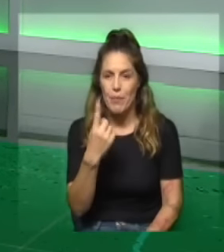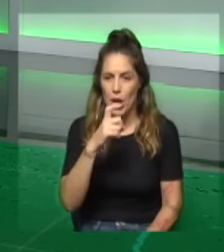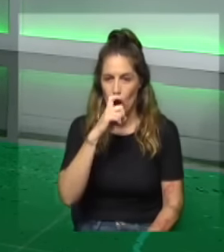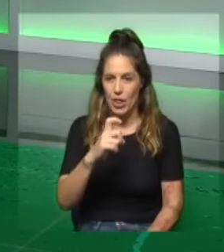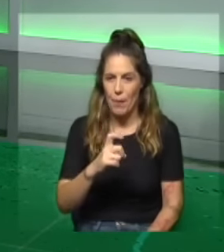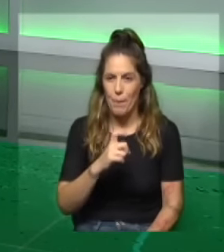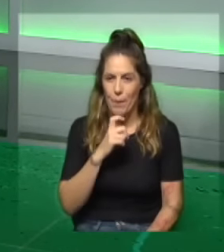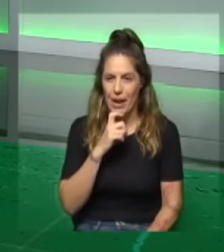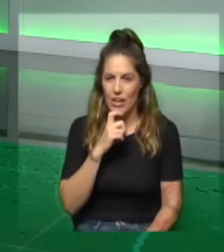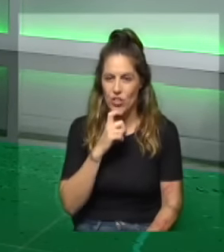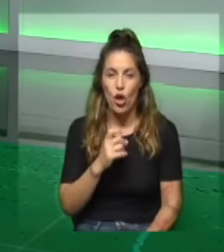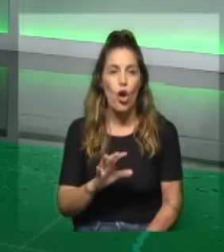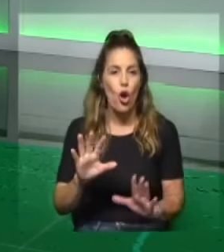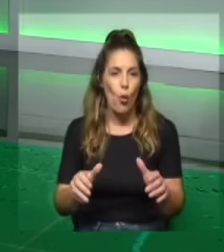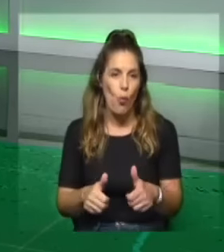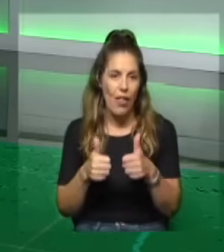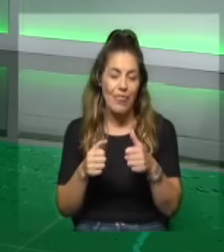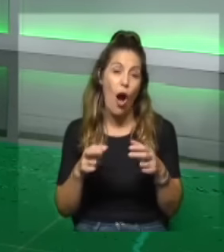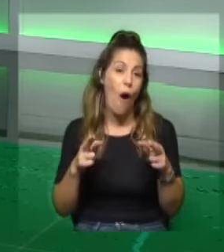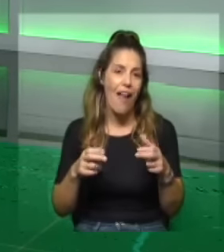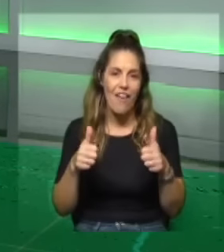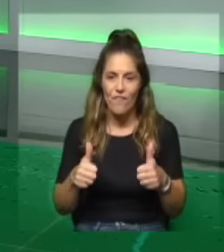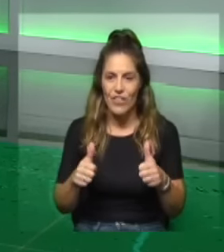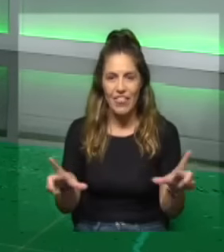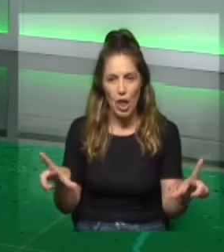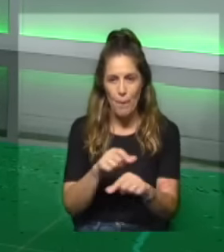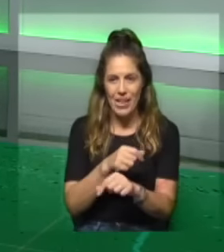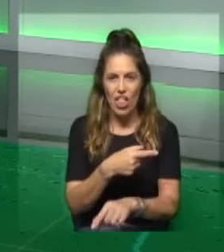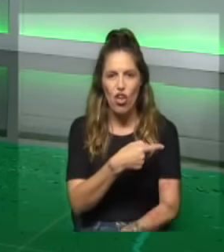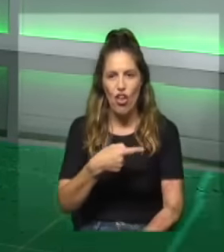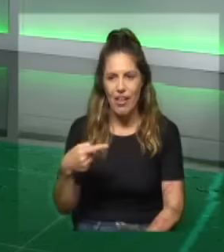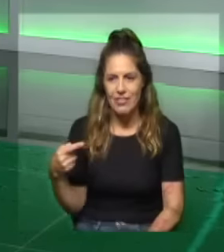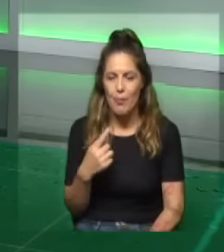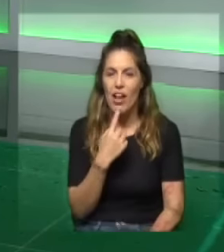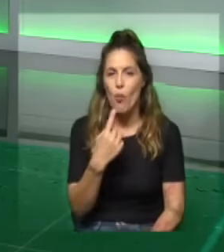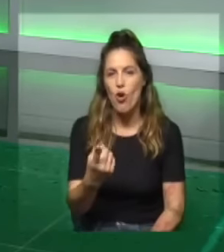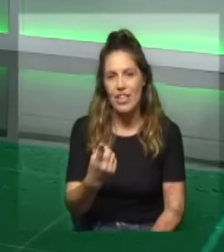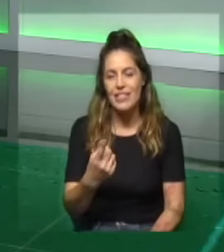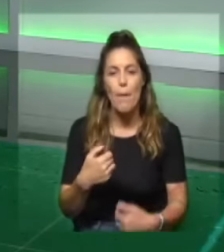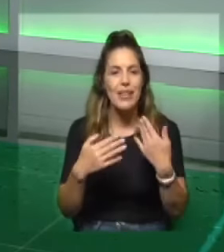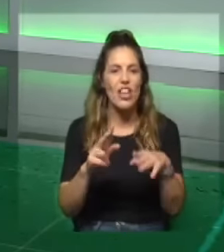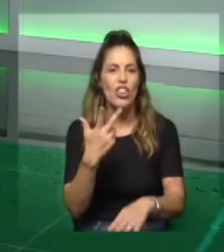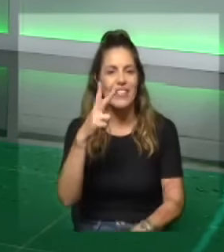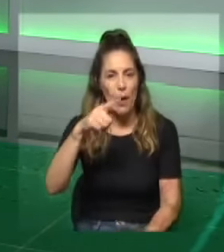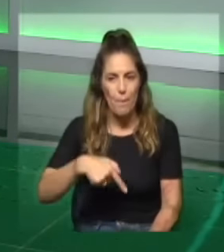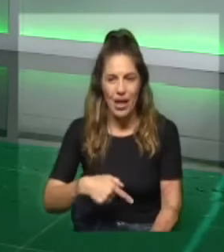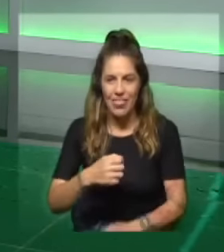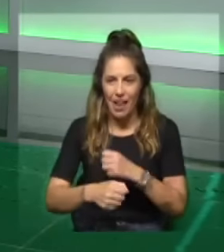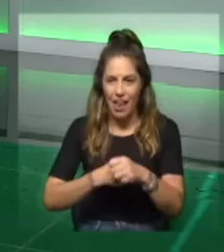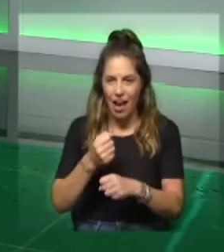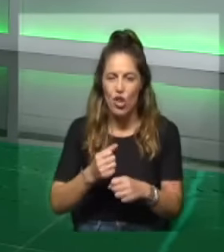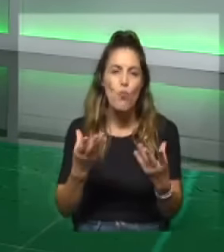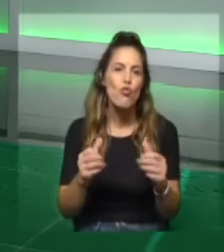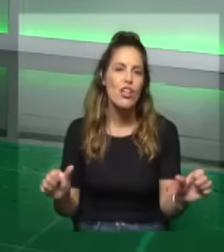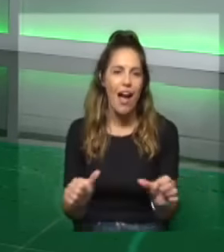Martín cóm and Natalia cómo andan ustedes Ojalá que bien estamos cerrando la semana Y como decía Natalia abriendo el tercer mes del año que es habitualmente un mes de mucha